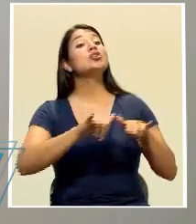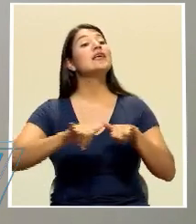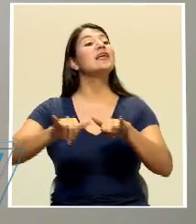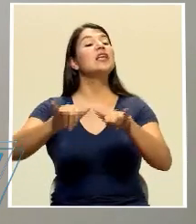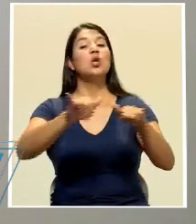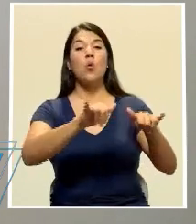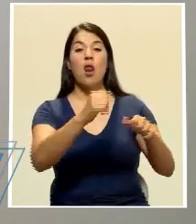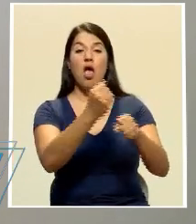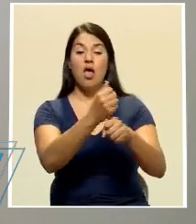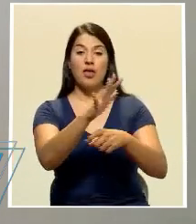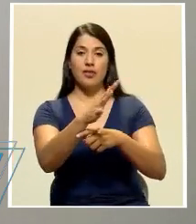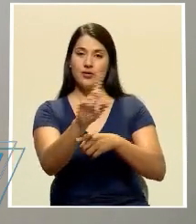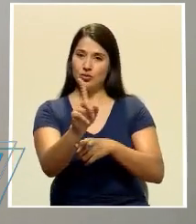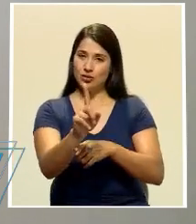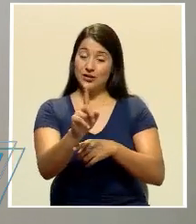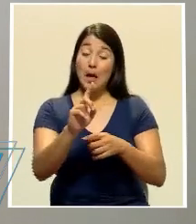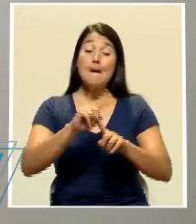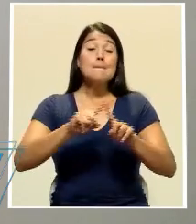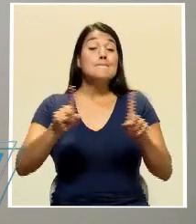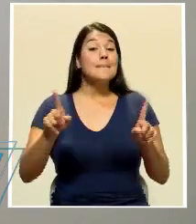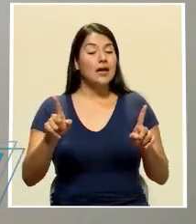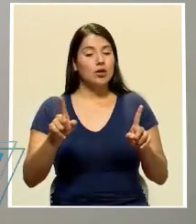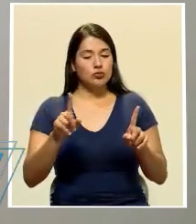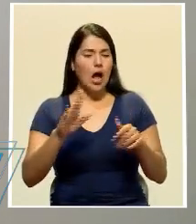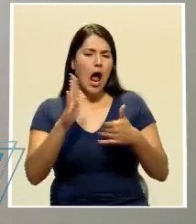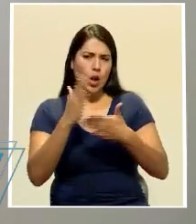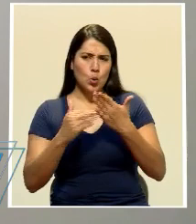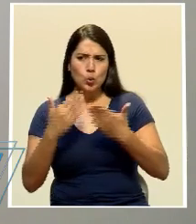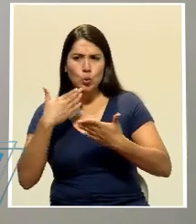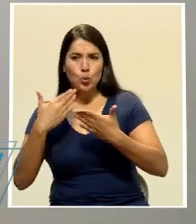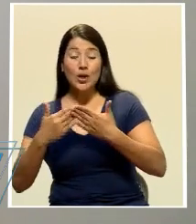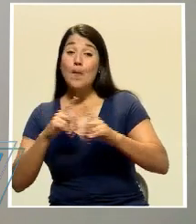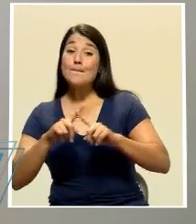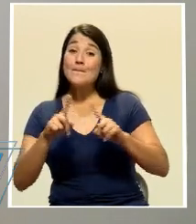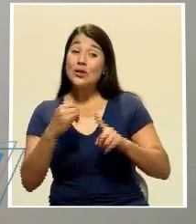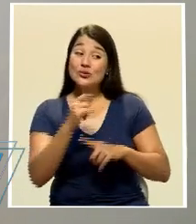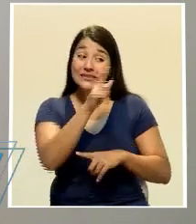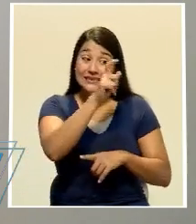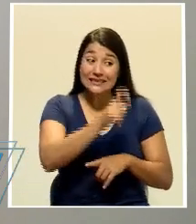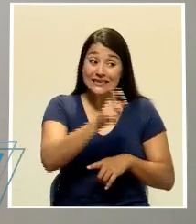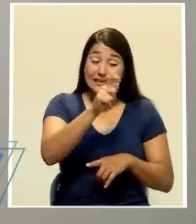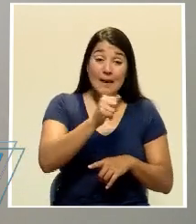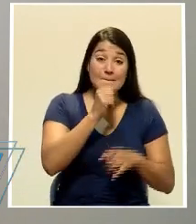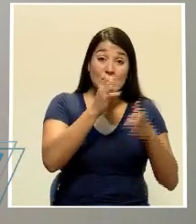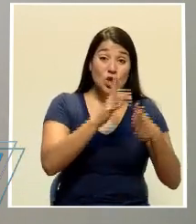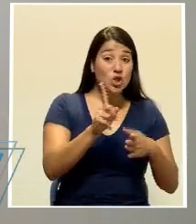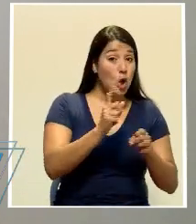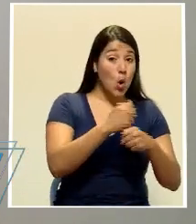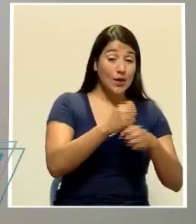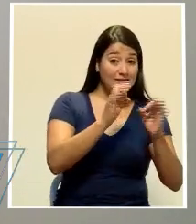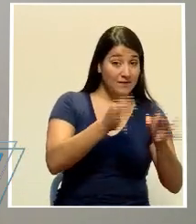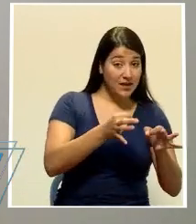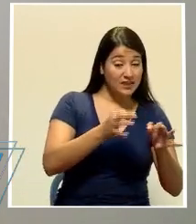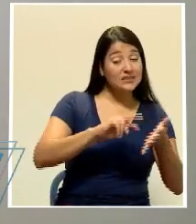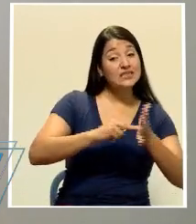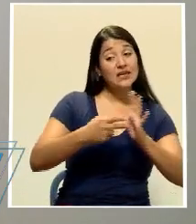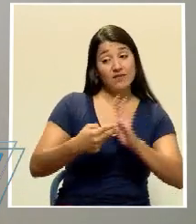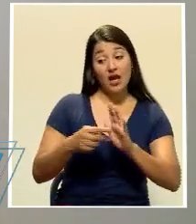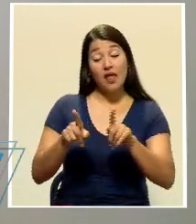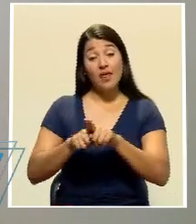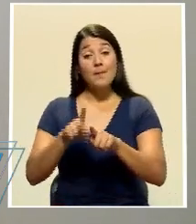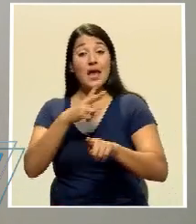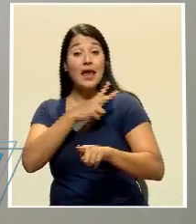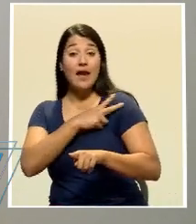bien, tampoco tienen jefes de redacción, jefes de edición que observen el desempeño de la labor y